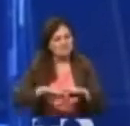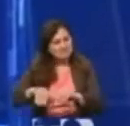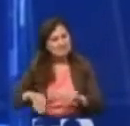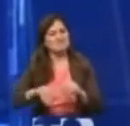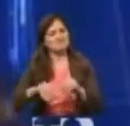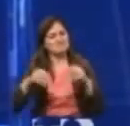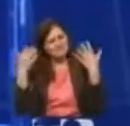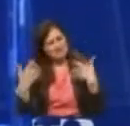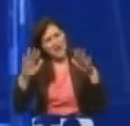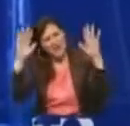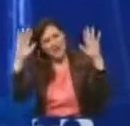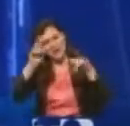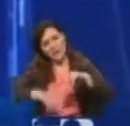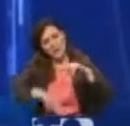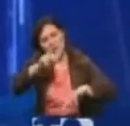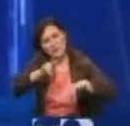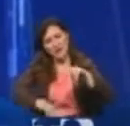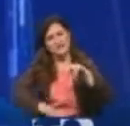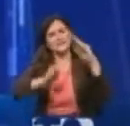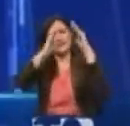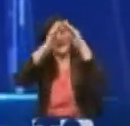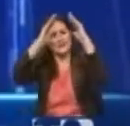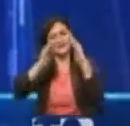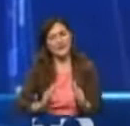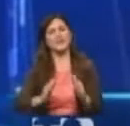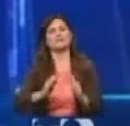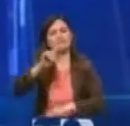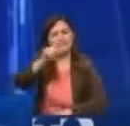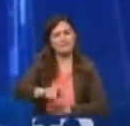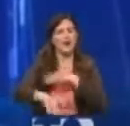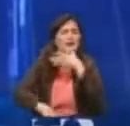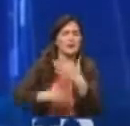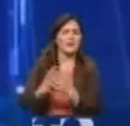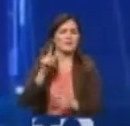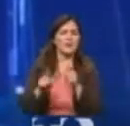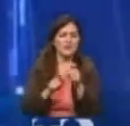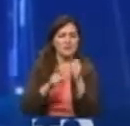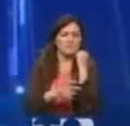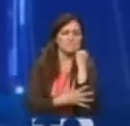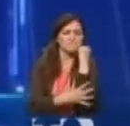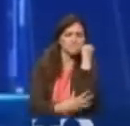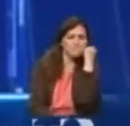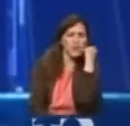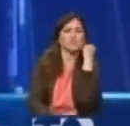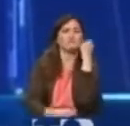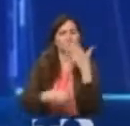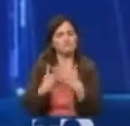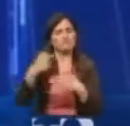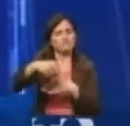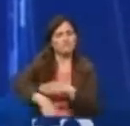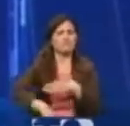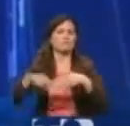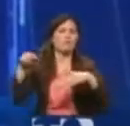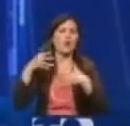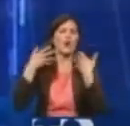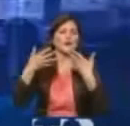terrenos para construir las casas que requieren todos los pobres extremos de aquí,